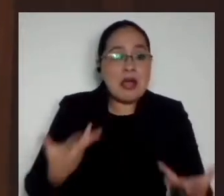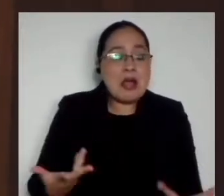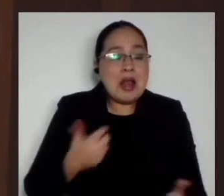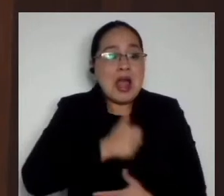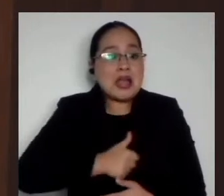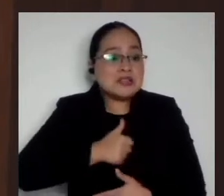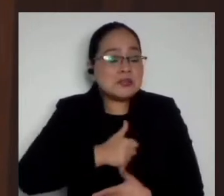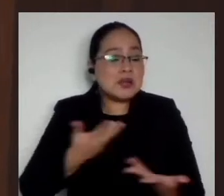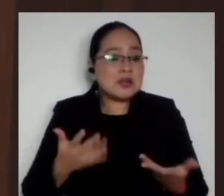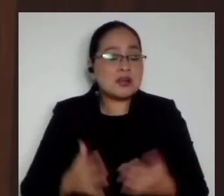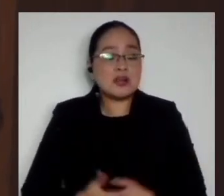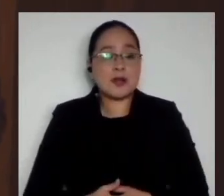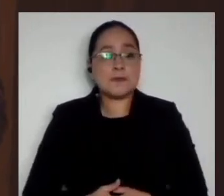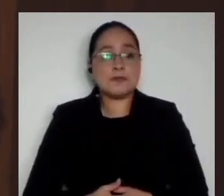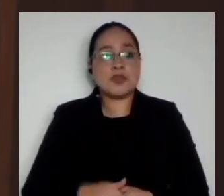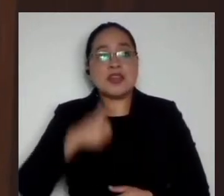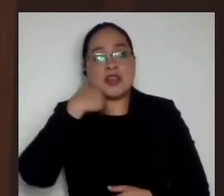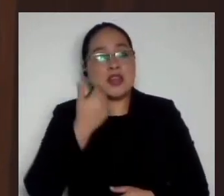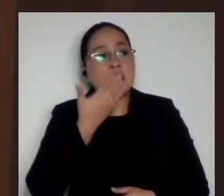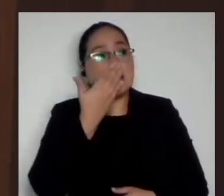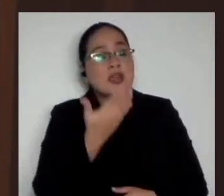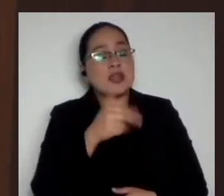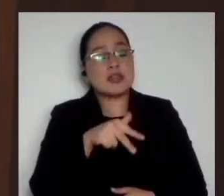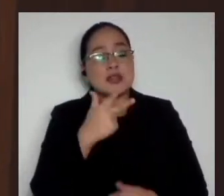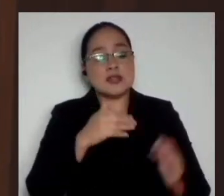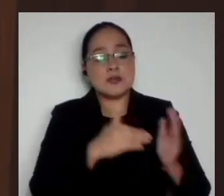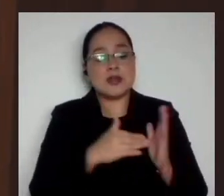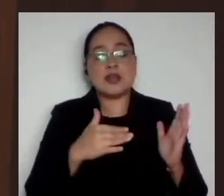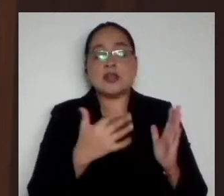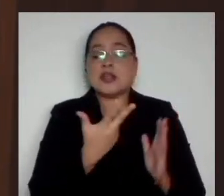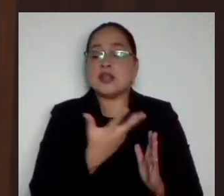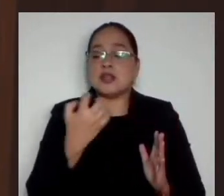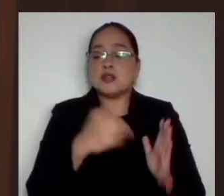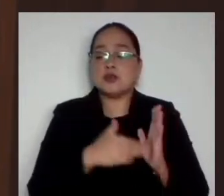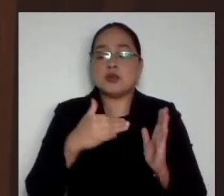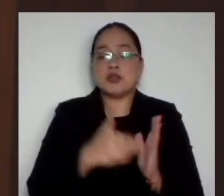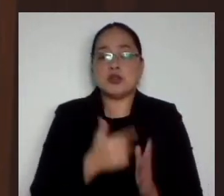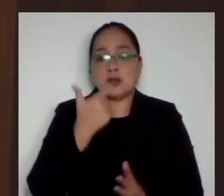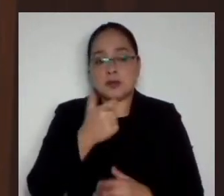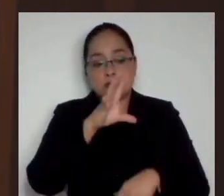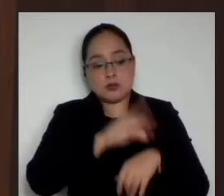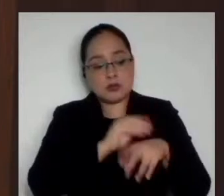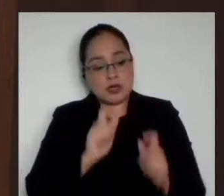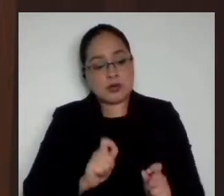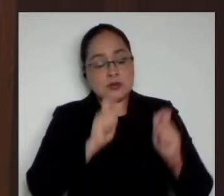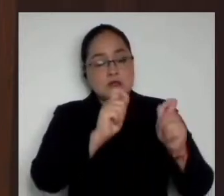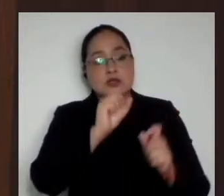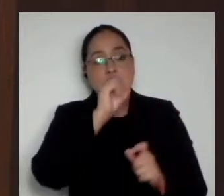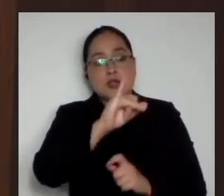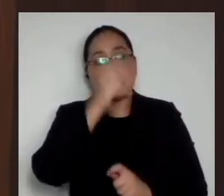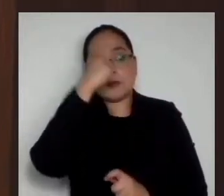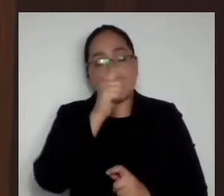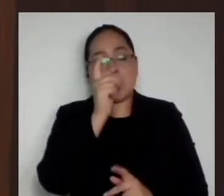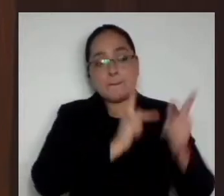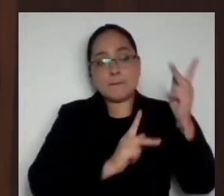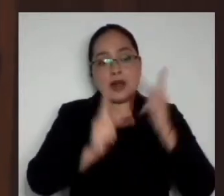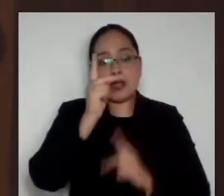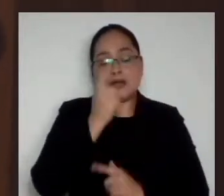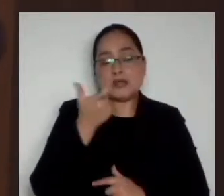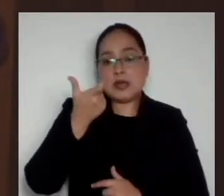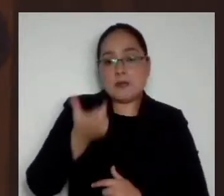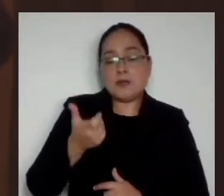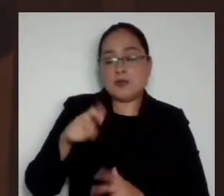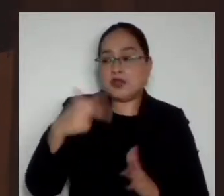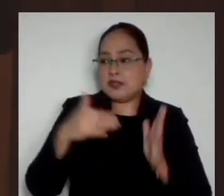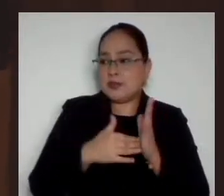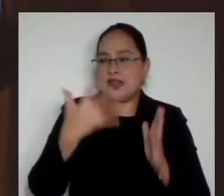Pedían 13,500 millones de pesos que se les autorizara para contratar financiamiento o para